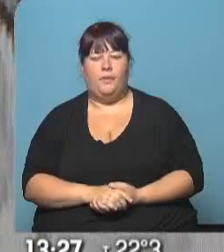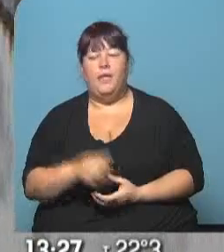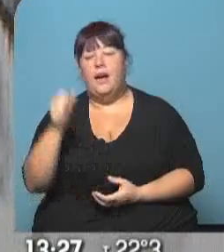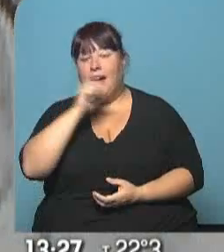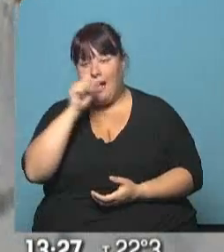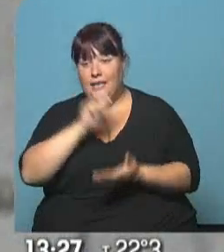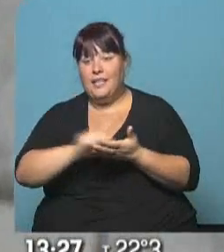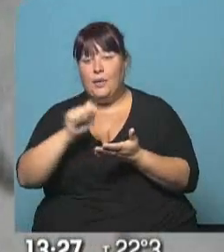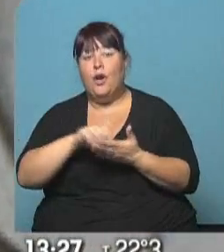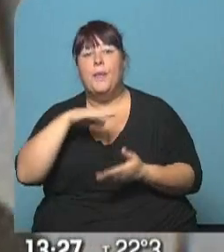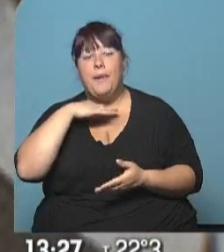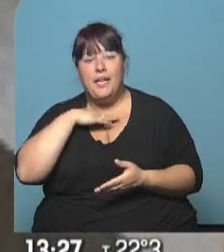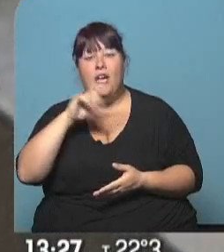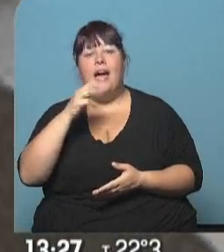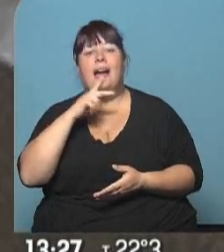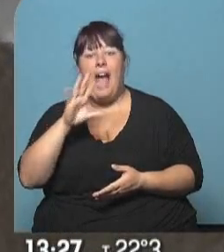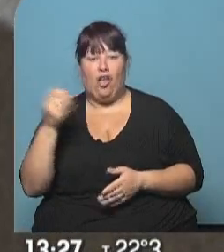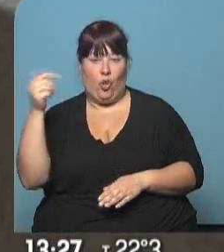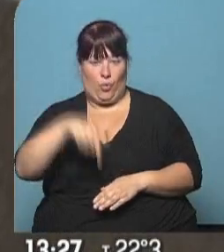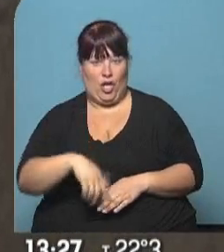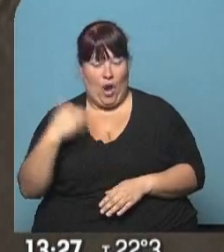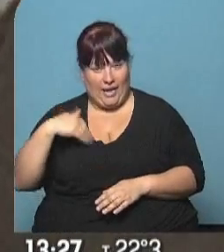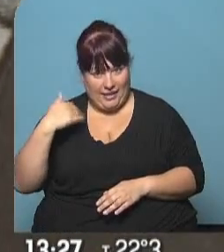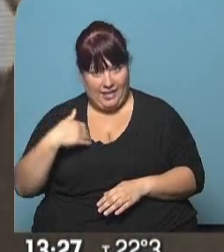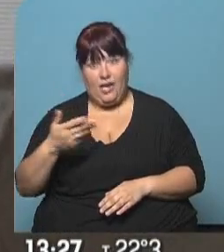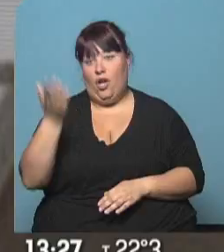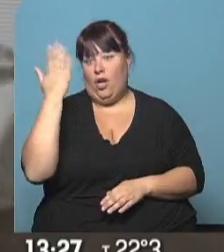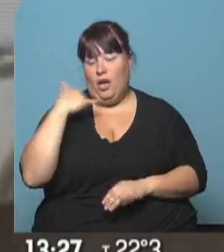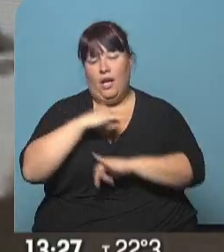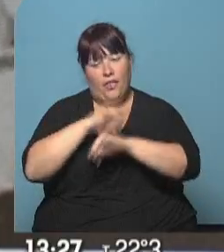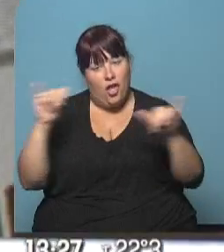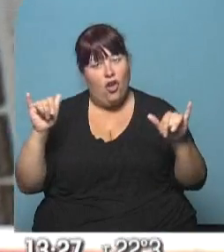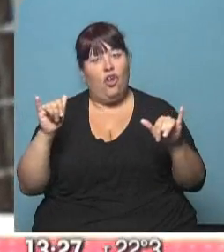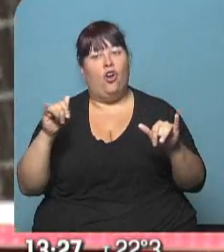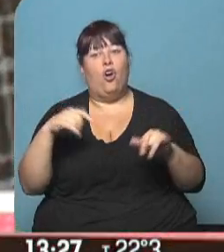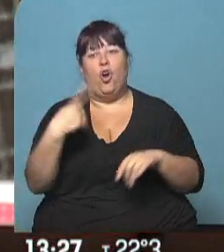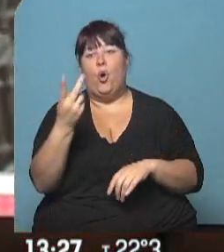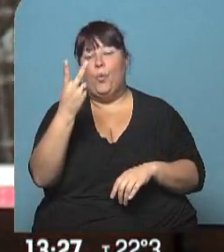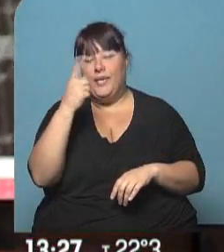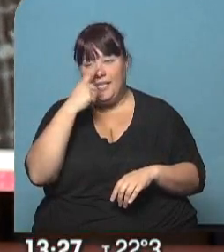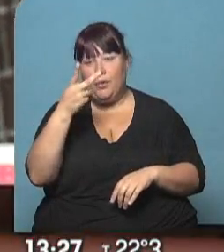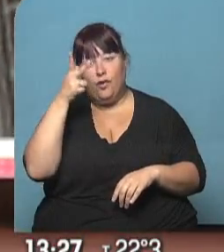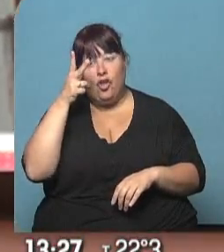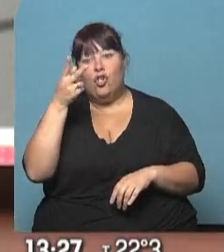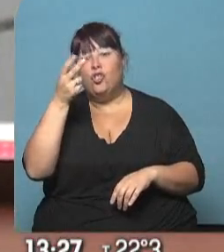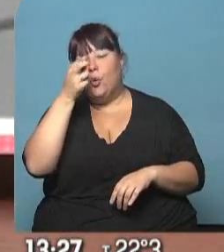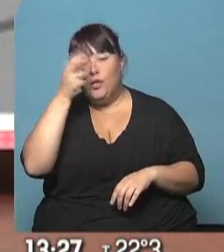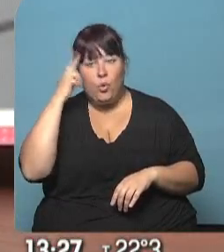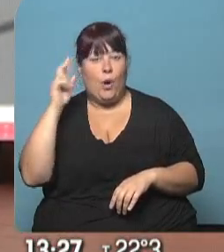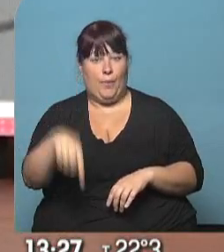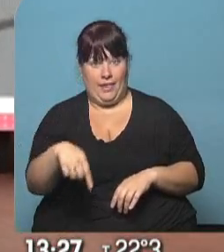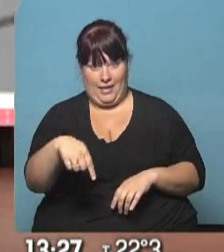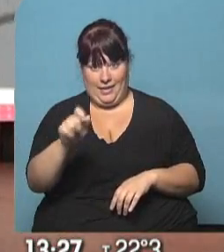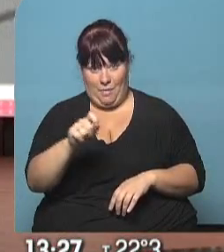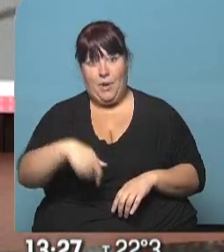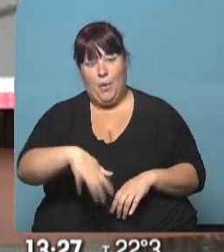El cantante y compositor mexicano Cristian Castro está en la Argentina. Estuvo anunciando que el 27, 28 y 29 de este mes va a